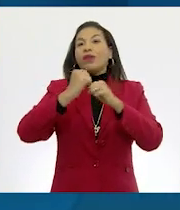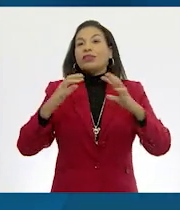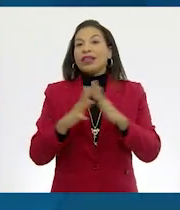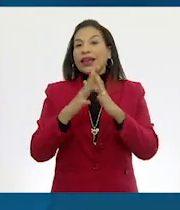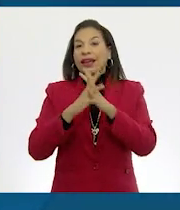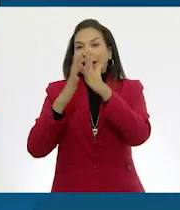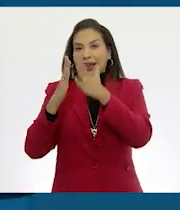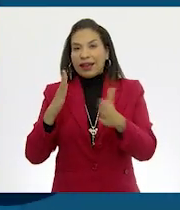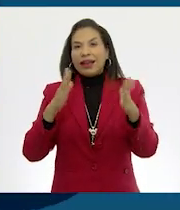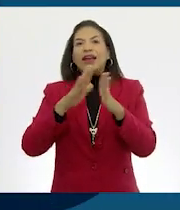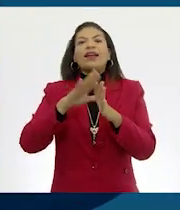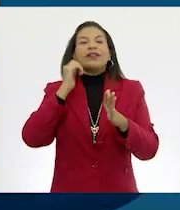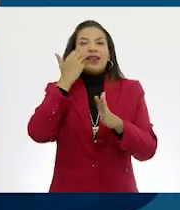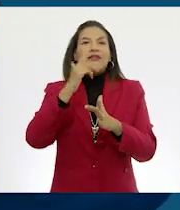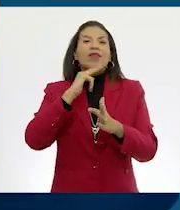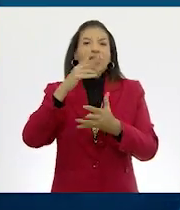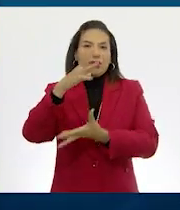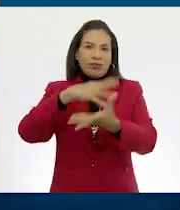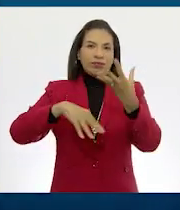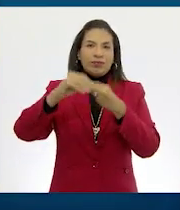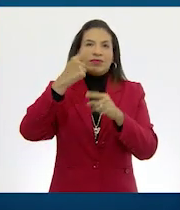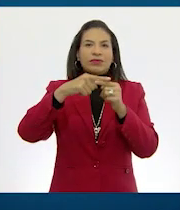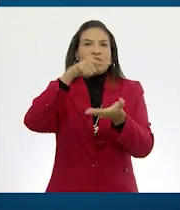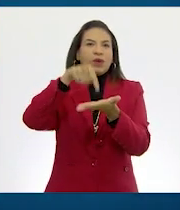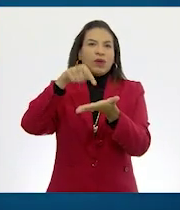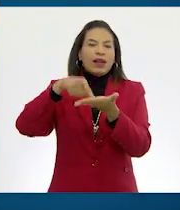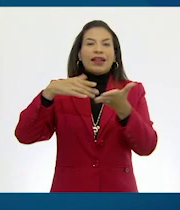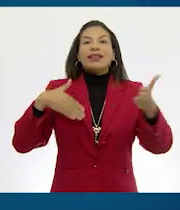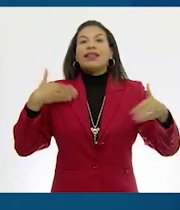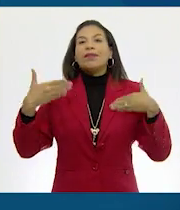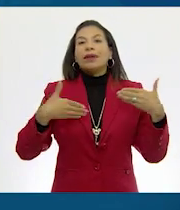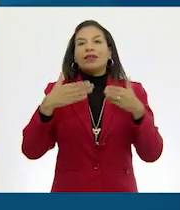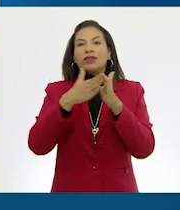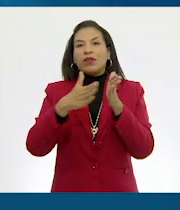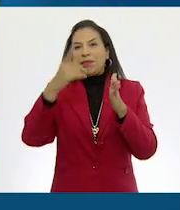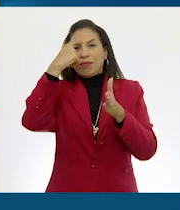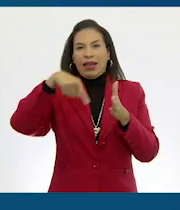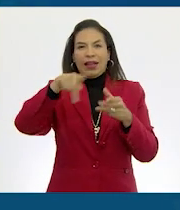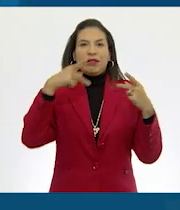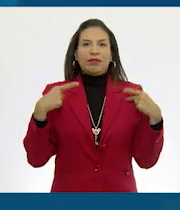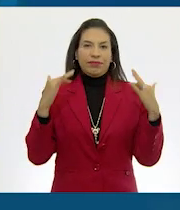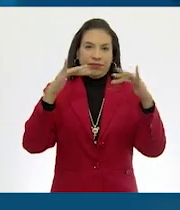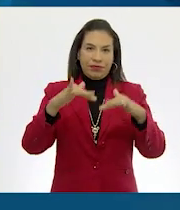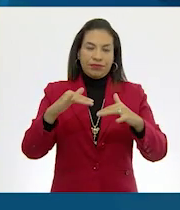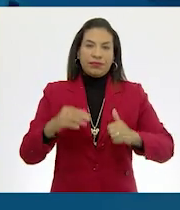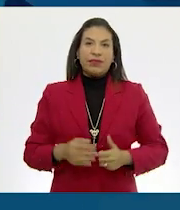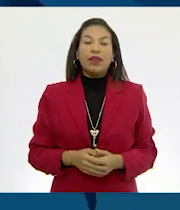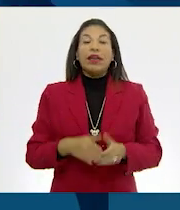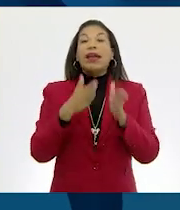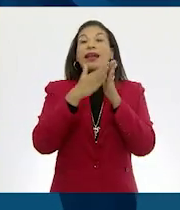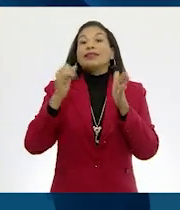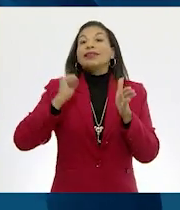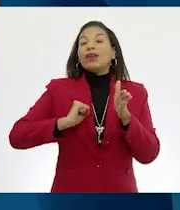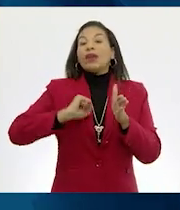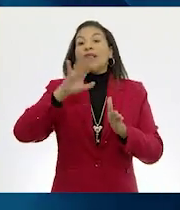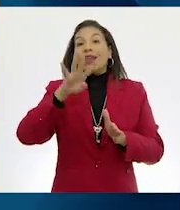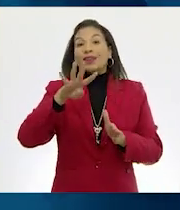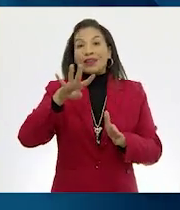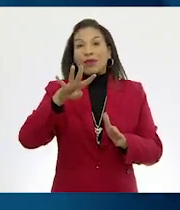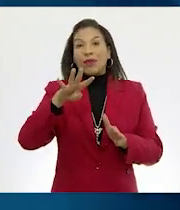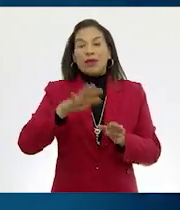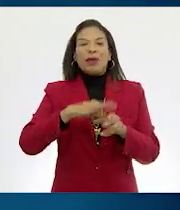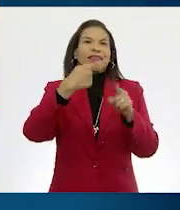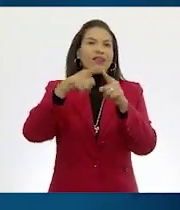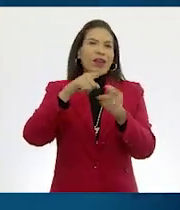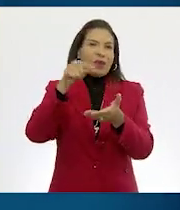guerra, también se buscó recuperar los espacios de diversión y esparcimiento para la población. Durante el siglo XIX,